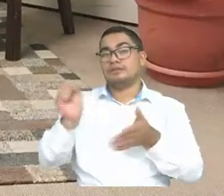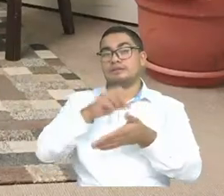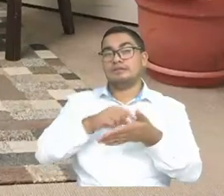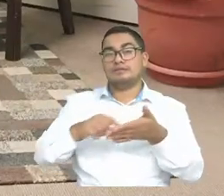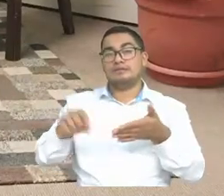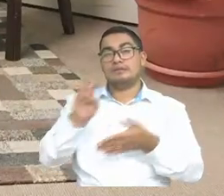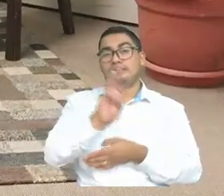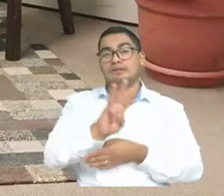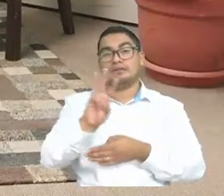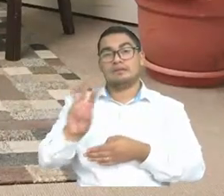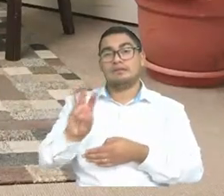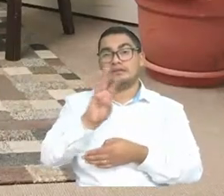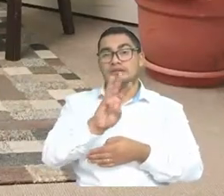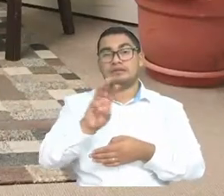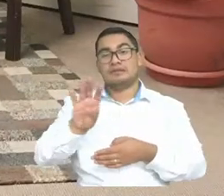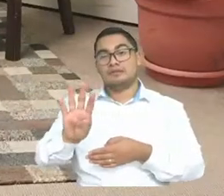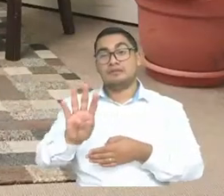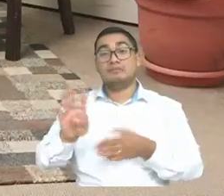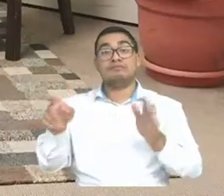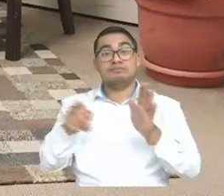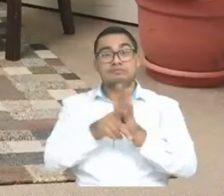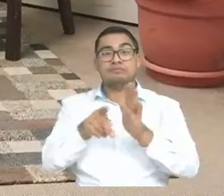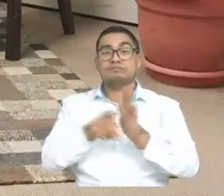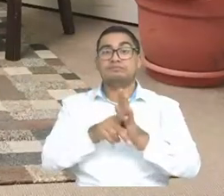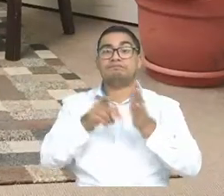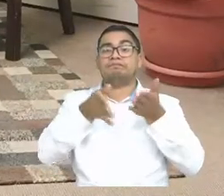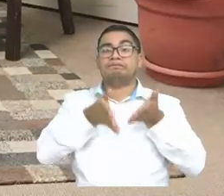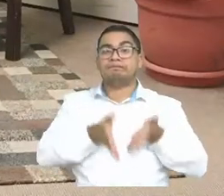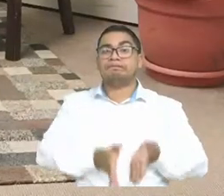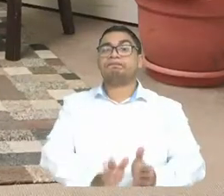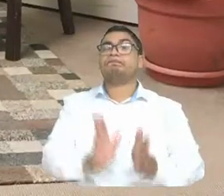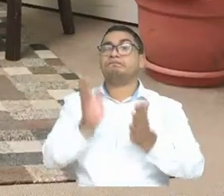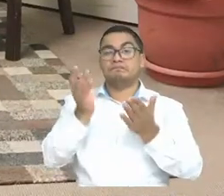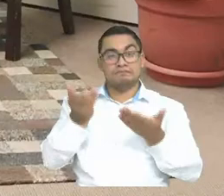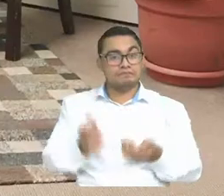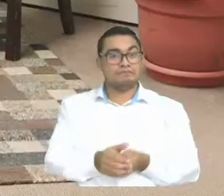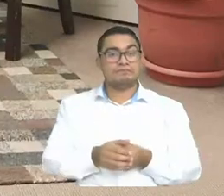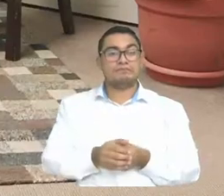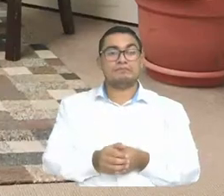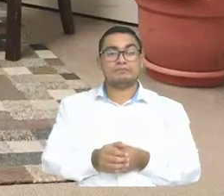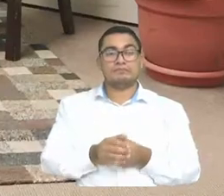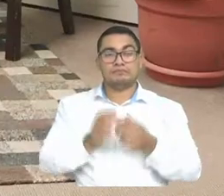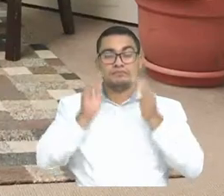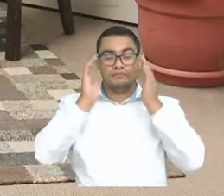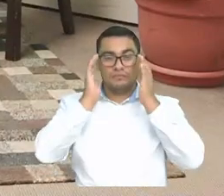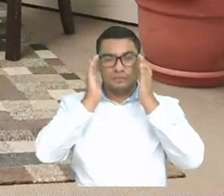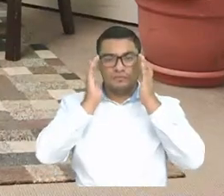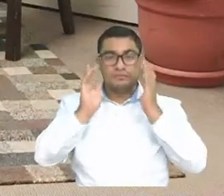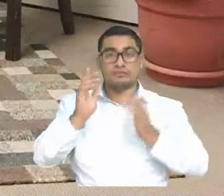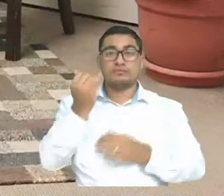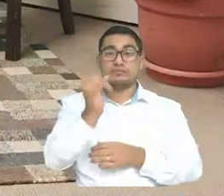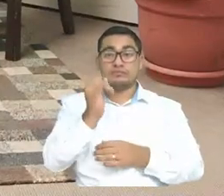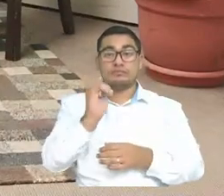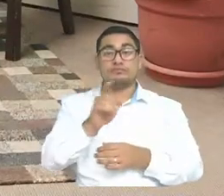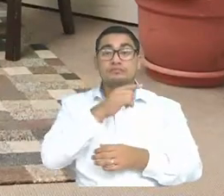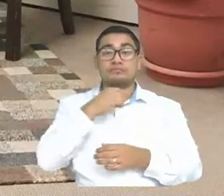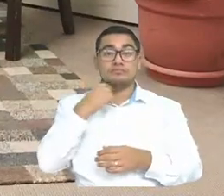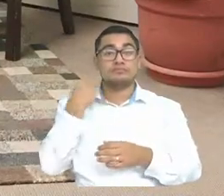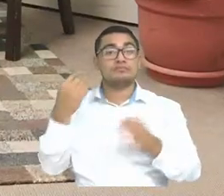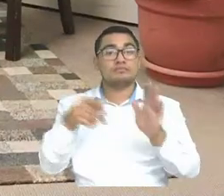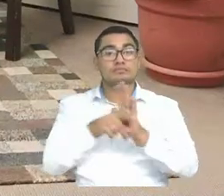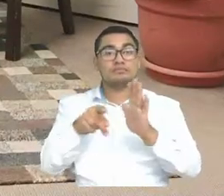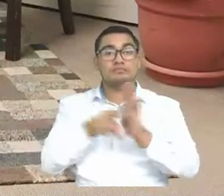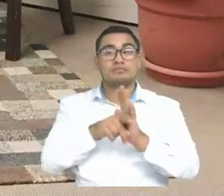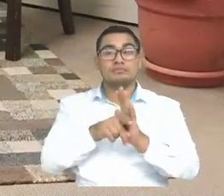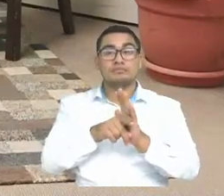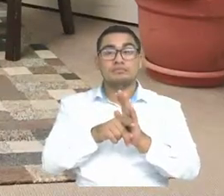33 o en la 34, es más peligroso el parto prematuro. Claro, porque hay un riesgo, hay menos riesgo de vida